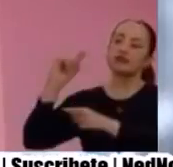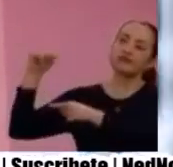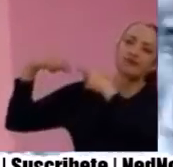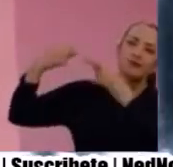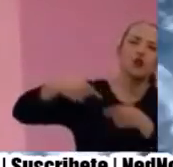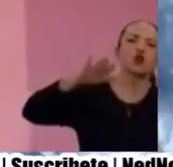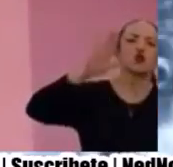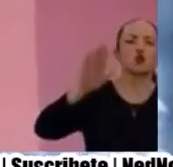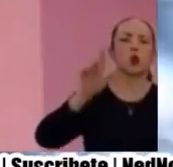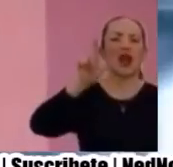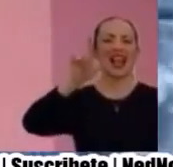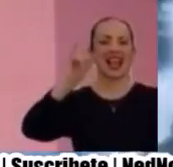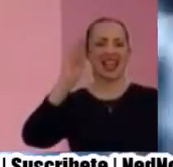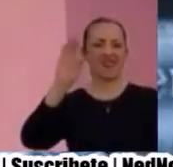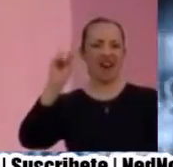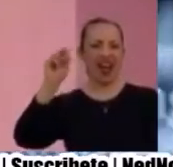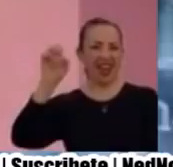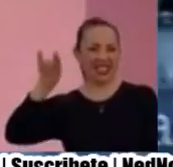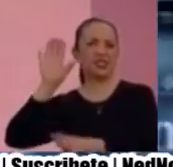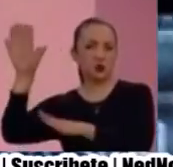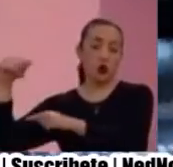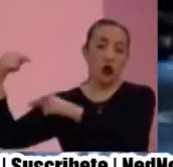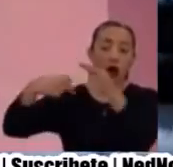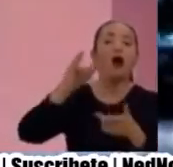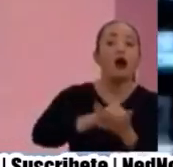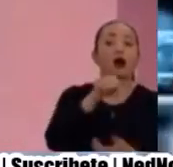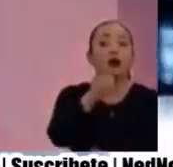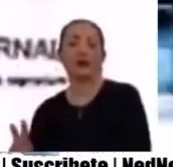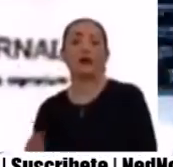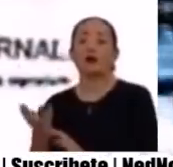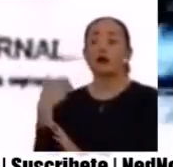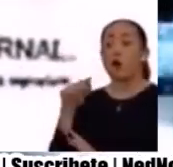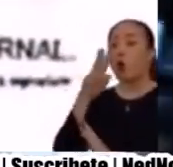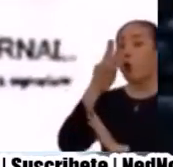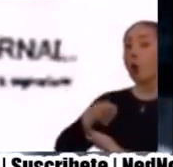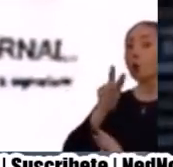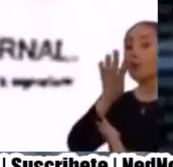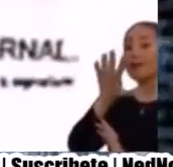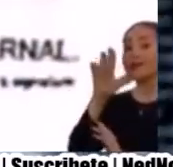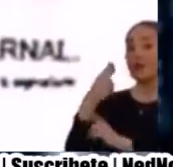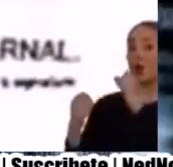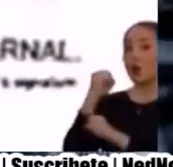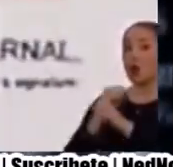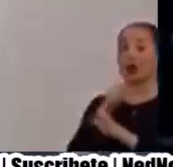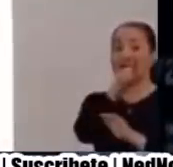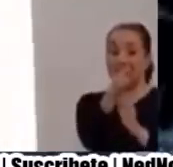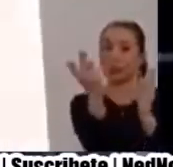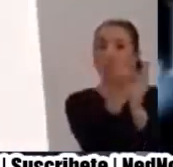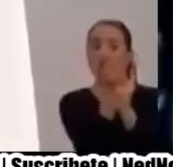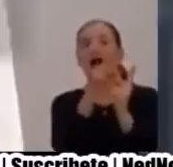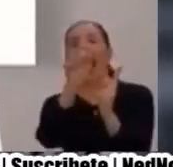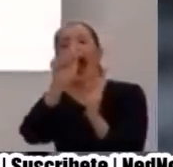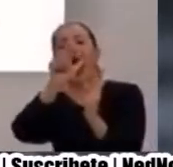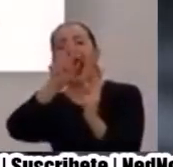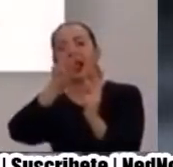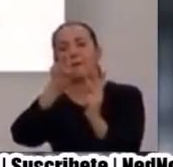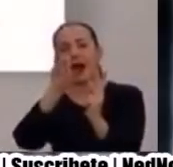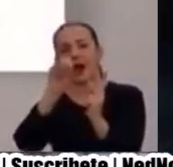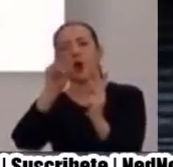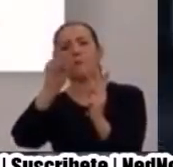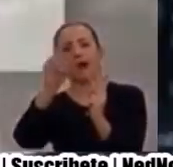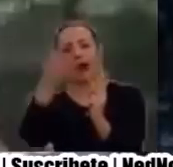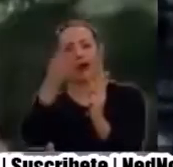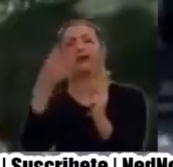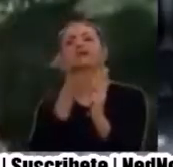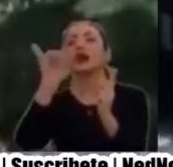julio para su revisión al tribunal de apelaciones de barlovento concede en la isla de san vicente al norte del archipiélago